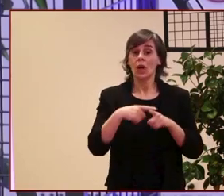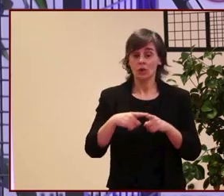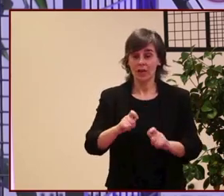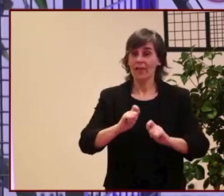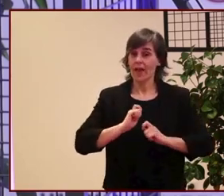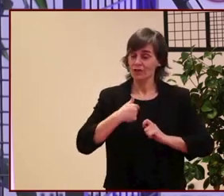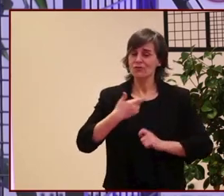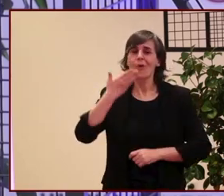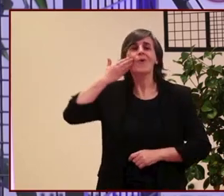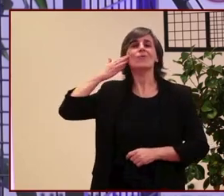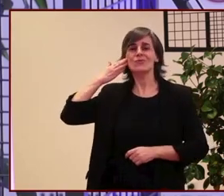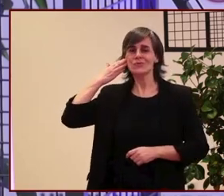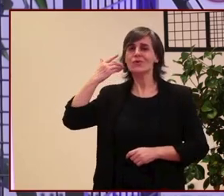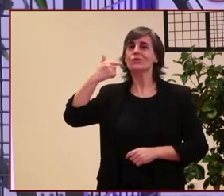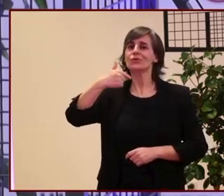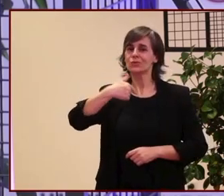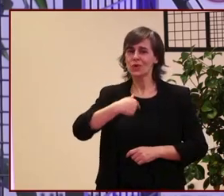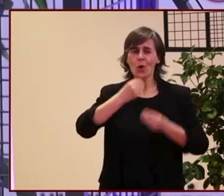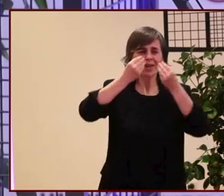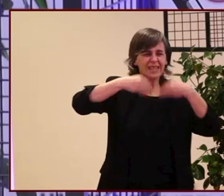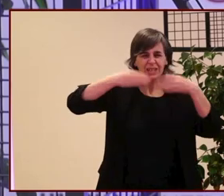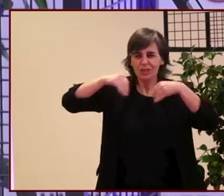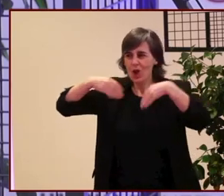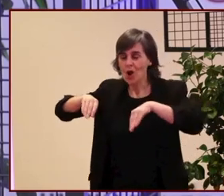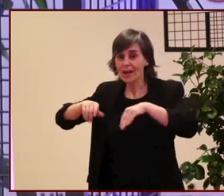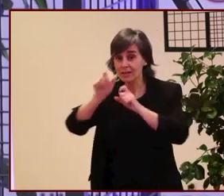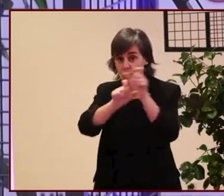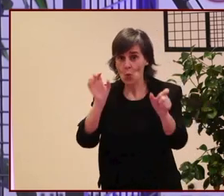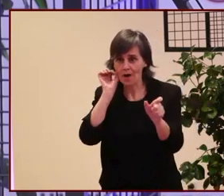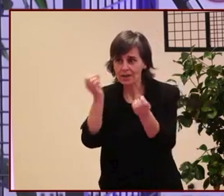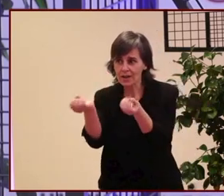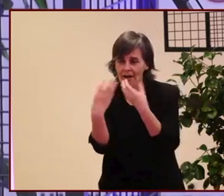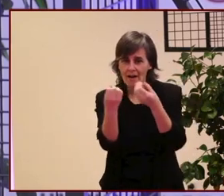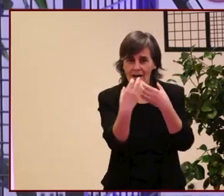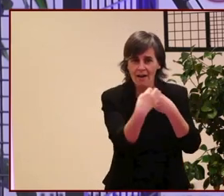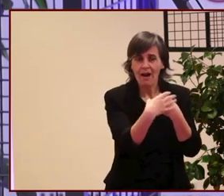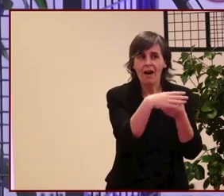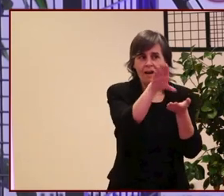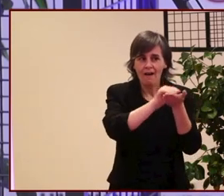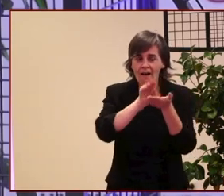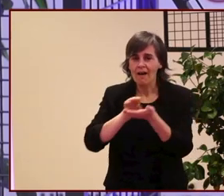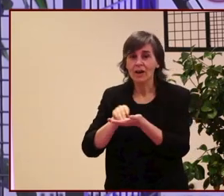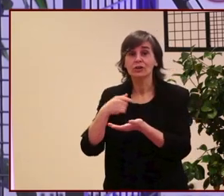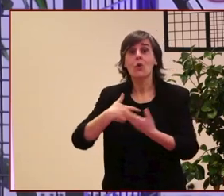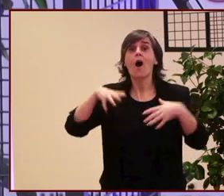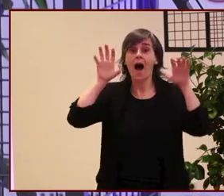es ser guardiana de todas estas historias que me cuentan las mujeres haber aprendido a escuchar